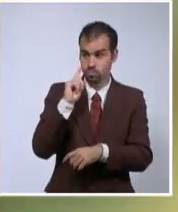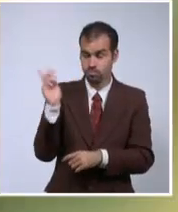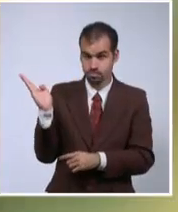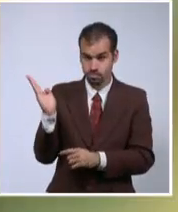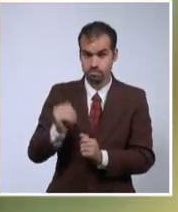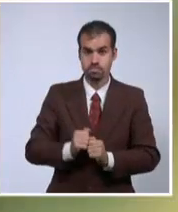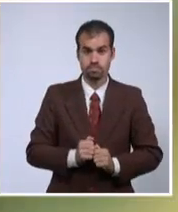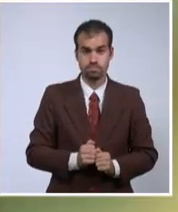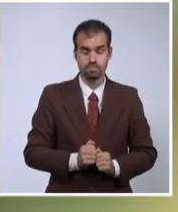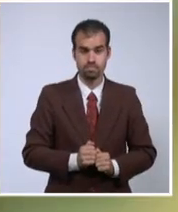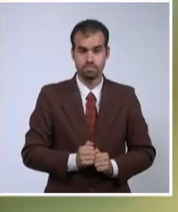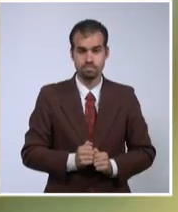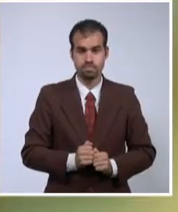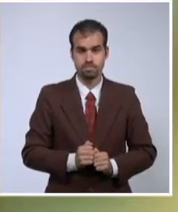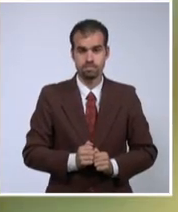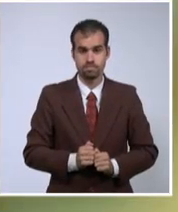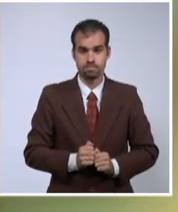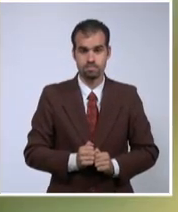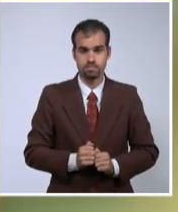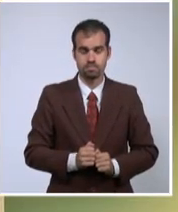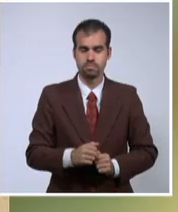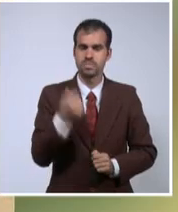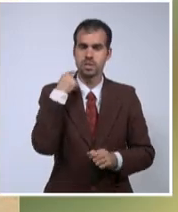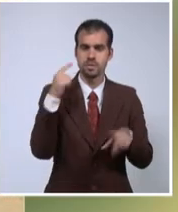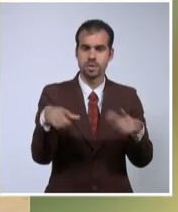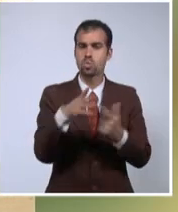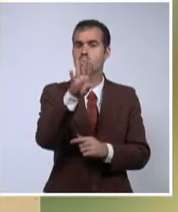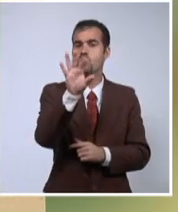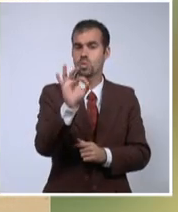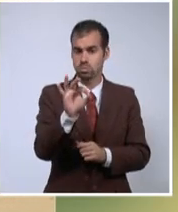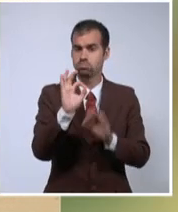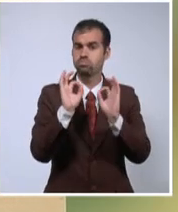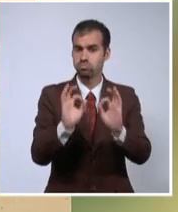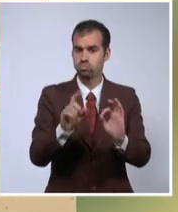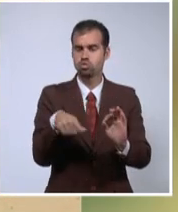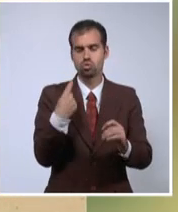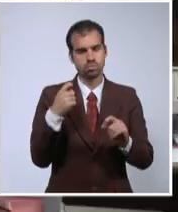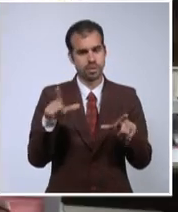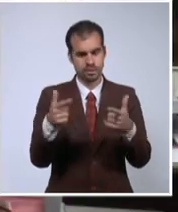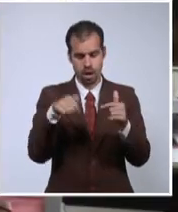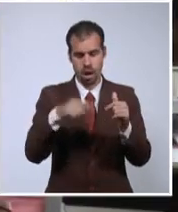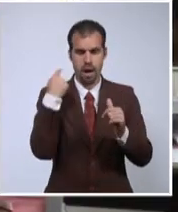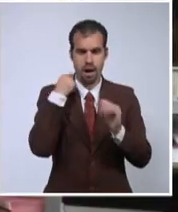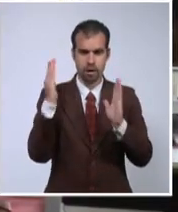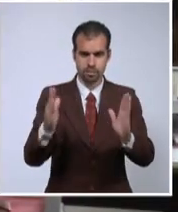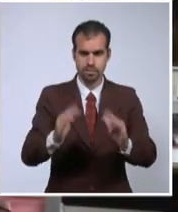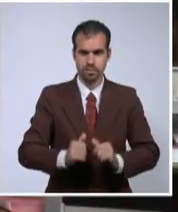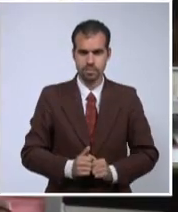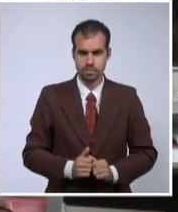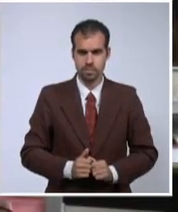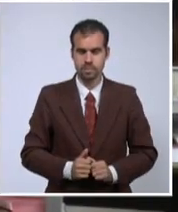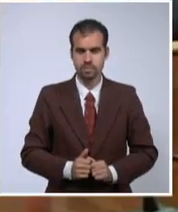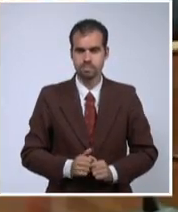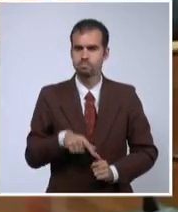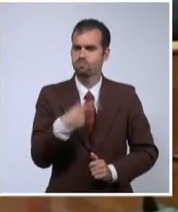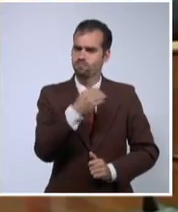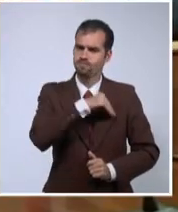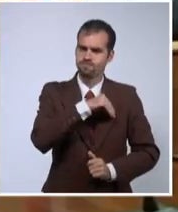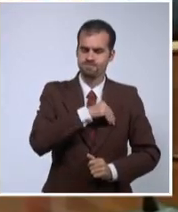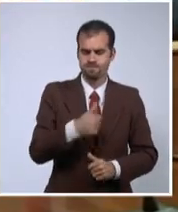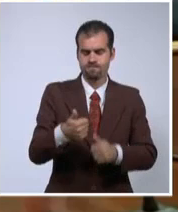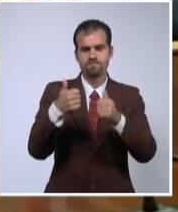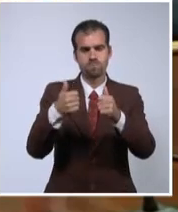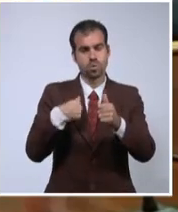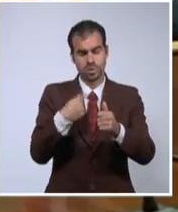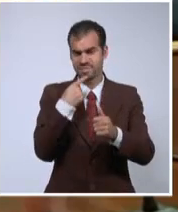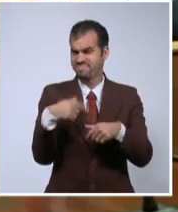Tamayo Méndez, el aniversario 40 del cual también hemos celebrado este año. Con profunda satisfacción puedo